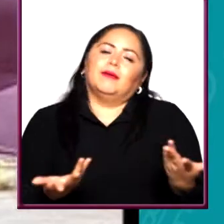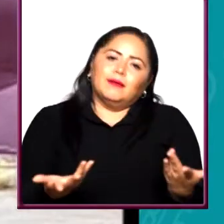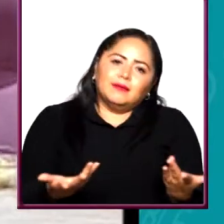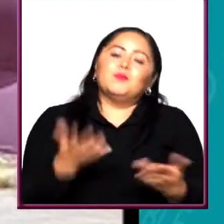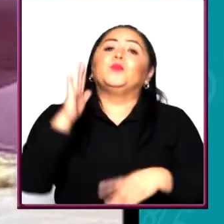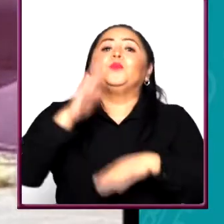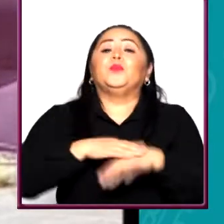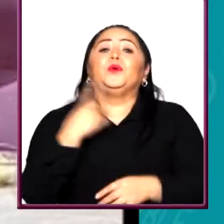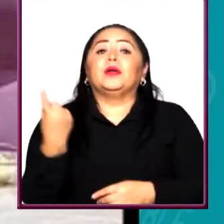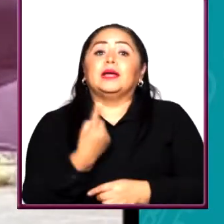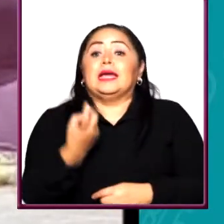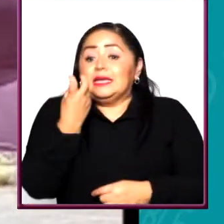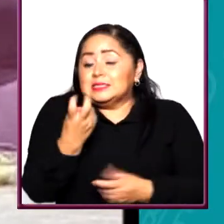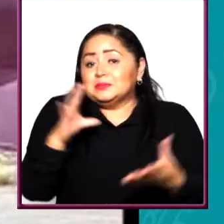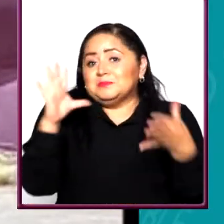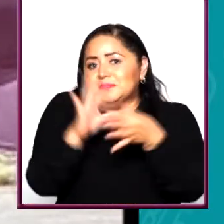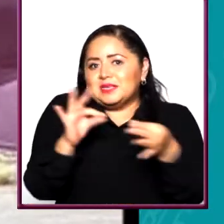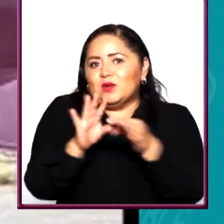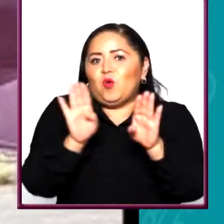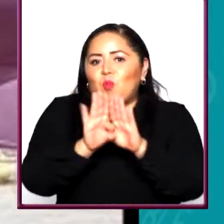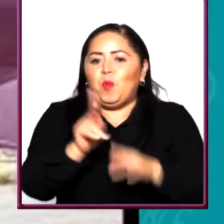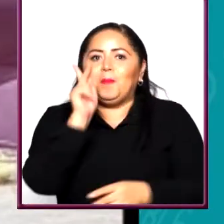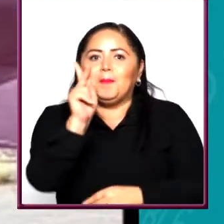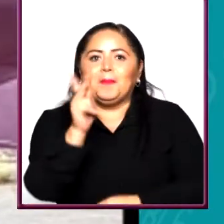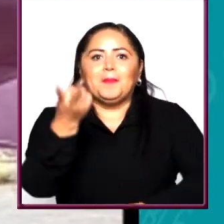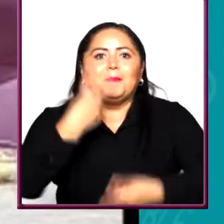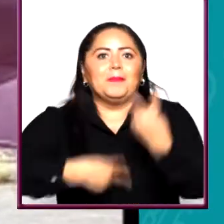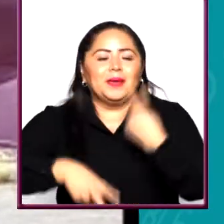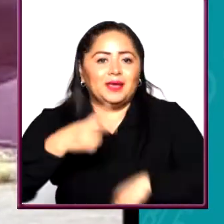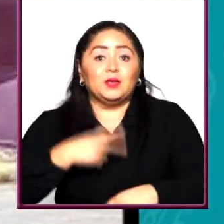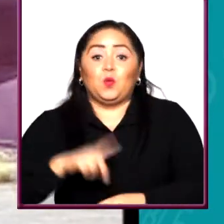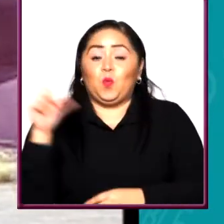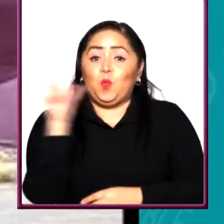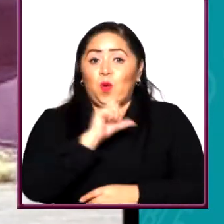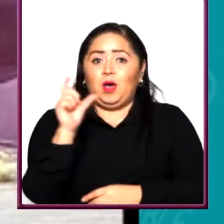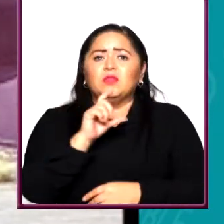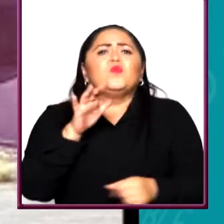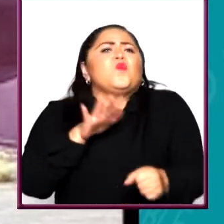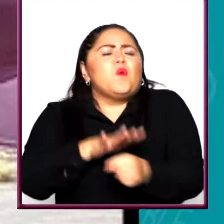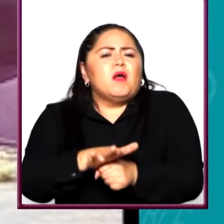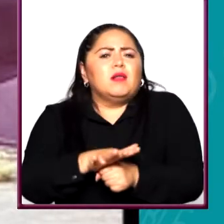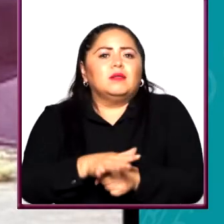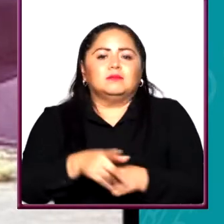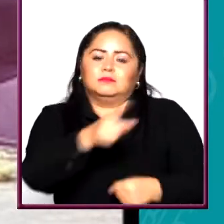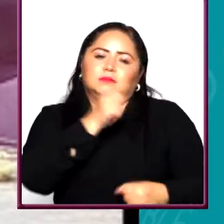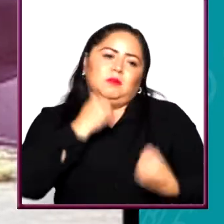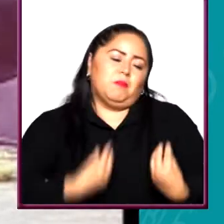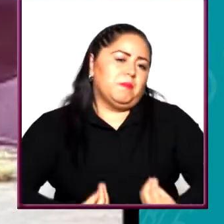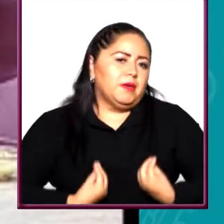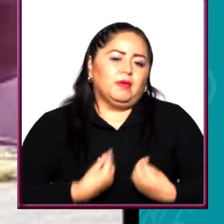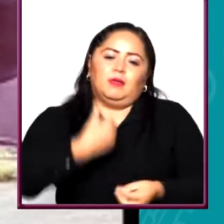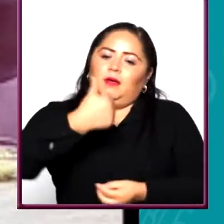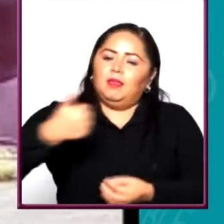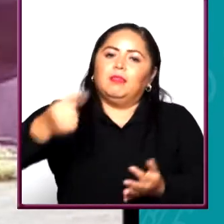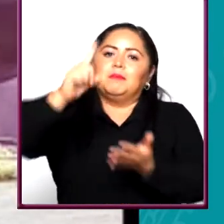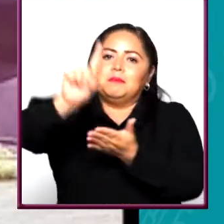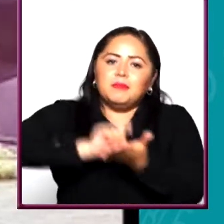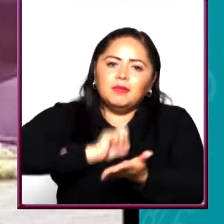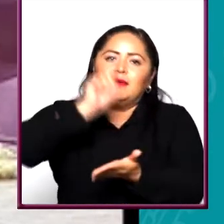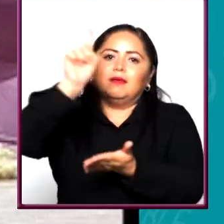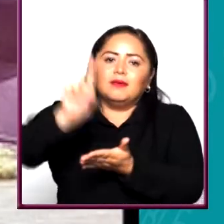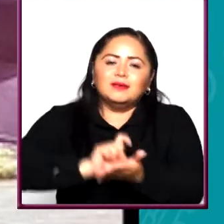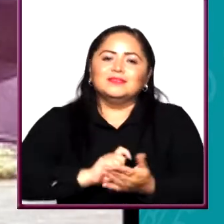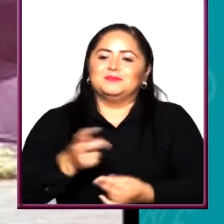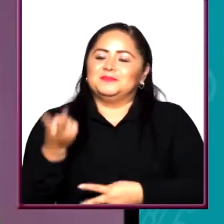Ah, porque eso explica nuestro ciclo menstrual. Y una de sus manifestaciones la vivimos cada mes que